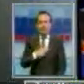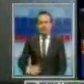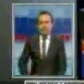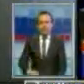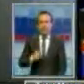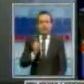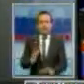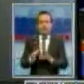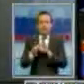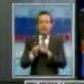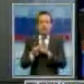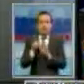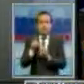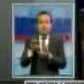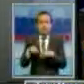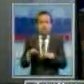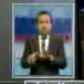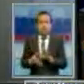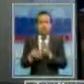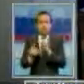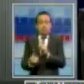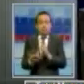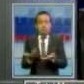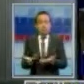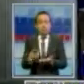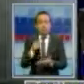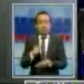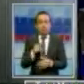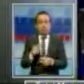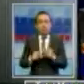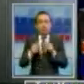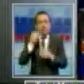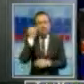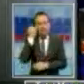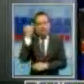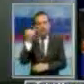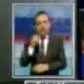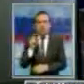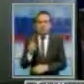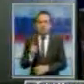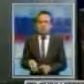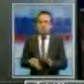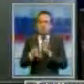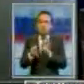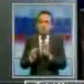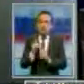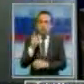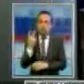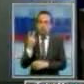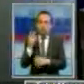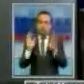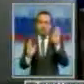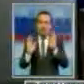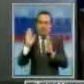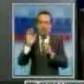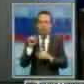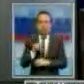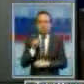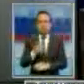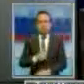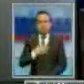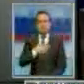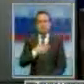partidos de alianza, puso su propuesta, en la lógica de una construcción de ideas, a disposición de las dos candidaturas. Sí. Y él sintió